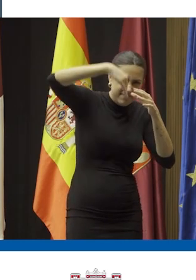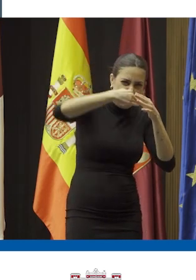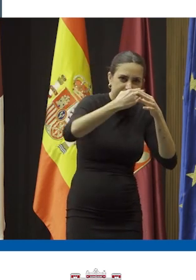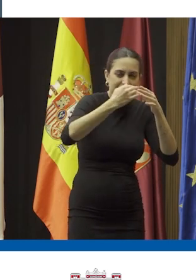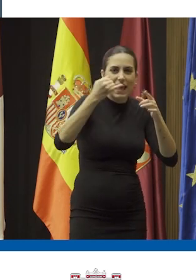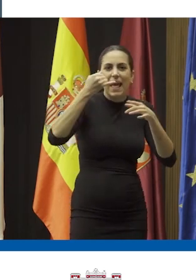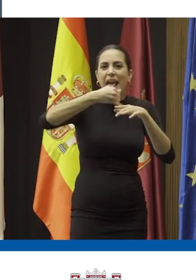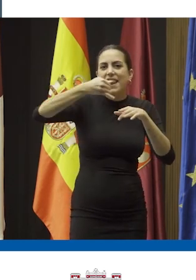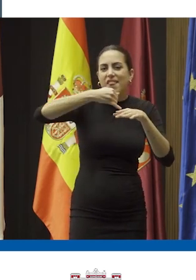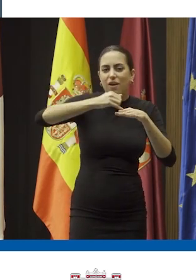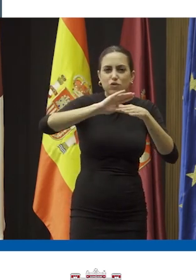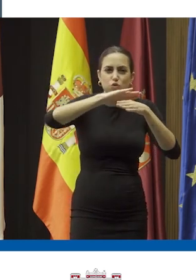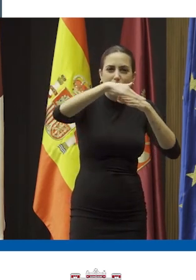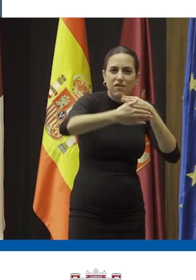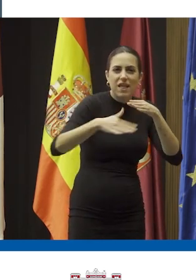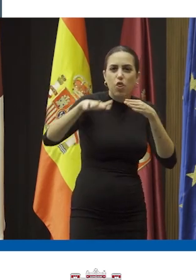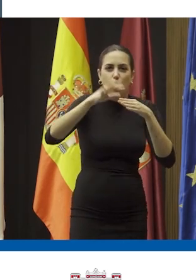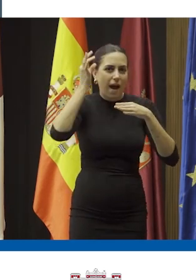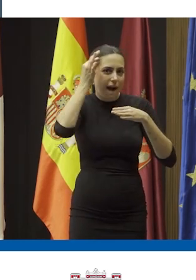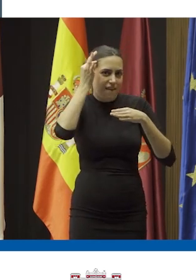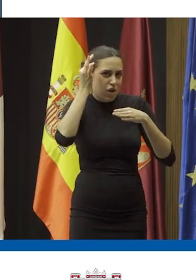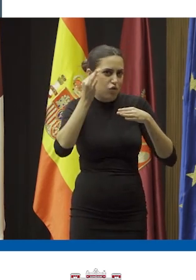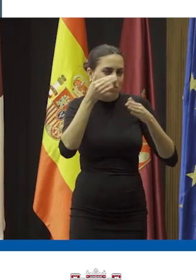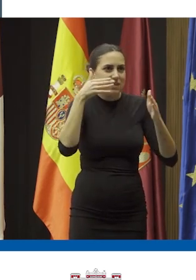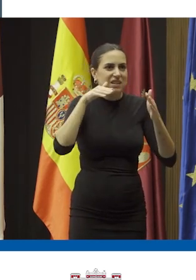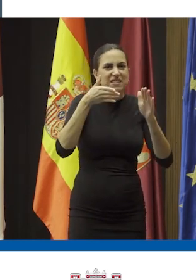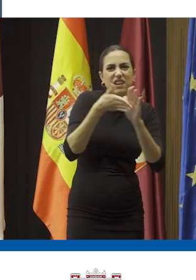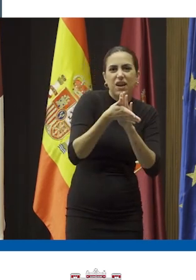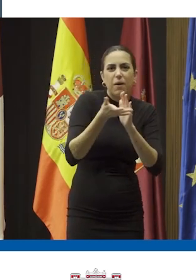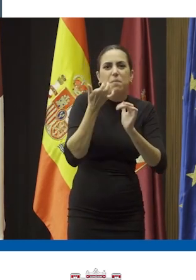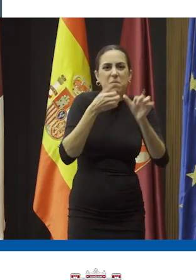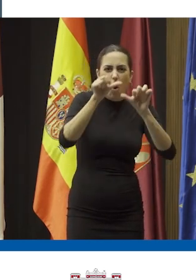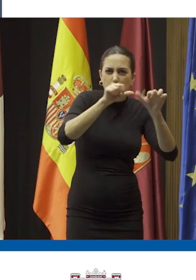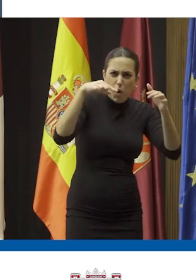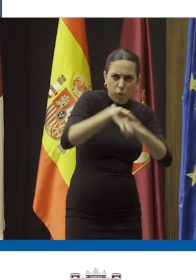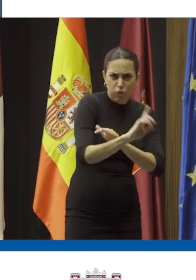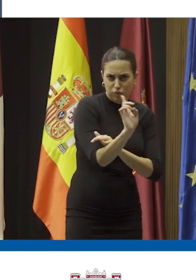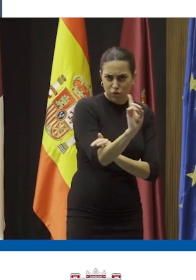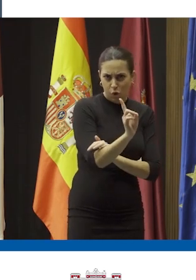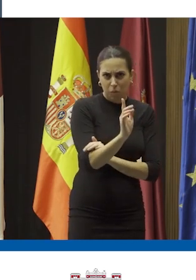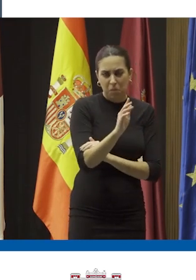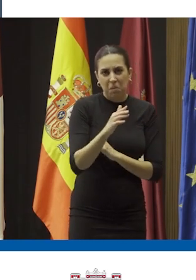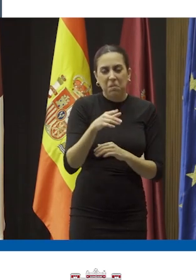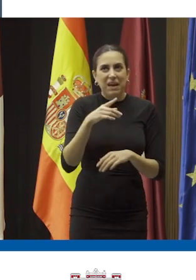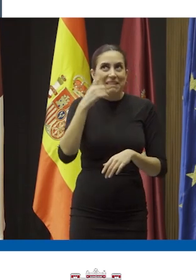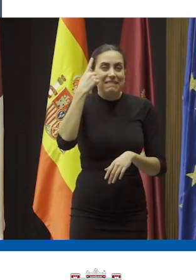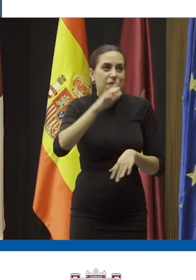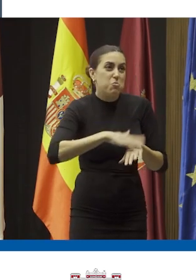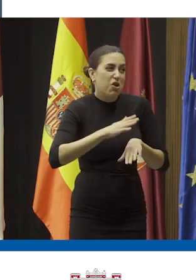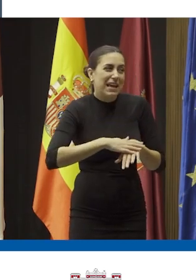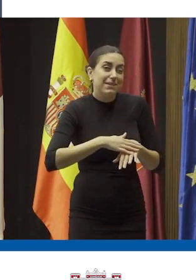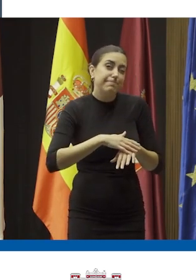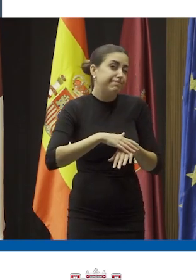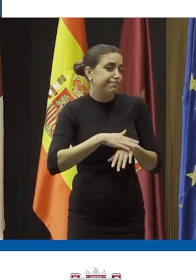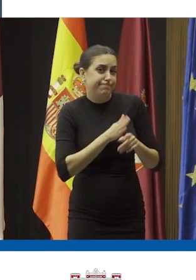herida superficial en el cuero cabelludo. Si se fijan, no llega en profundidad. Y no se sabe por qué, se interpreta de muchas maneras. Lo